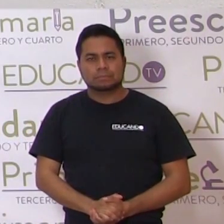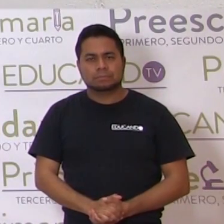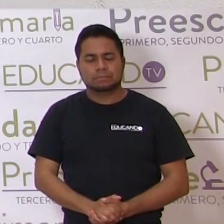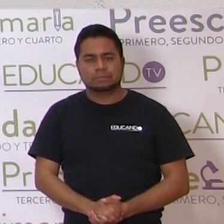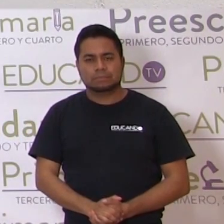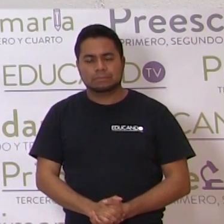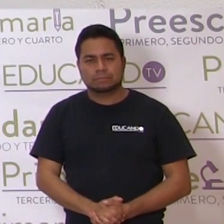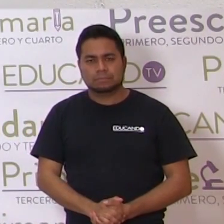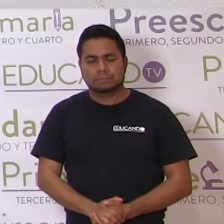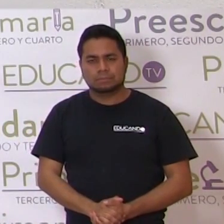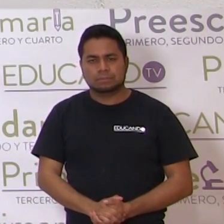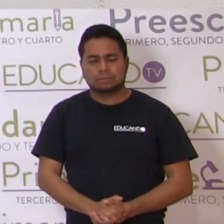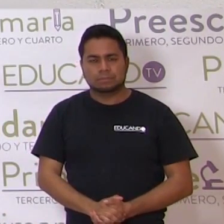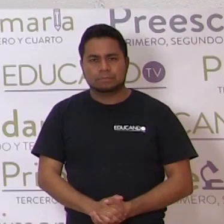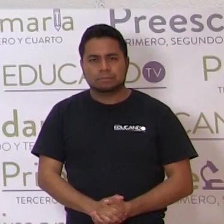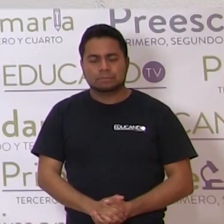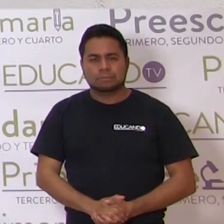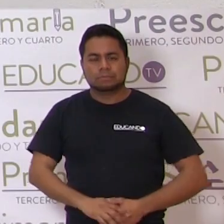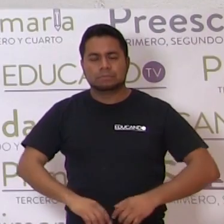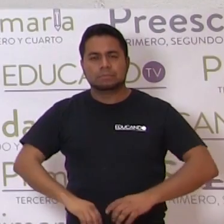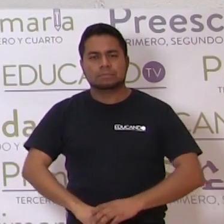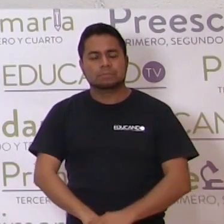Diagramas.